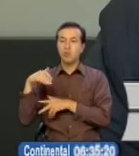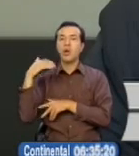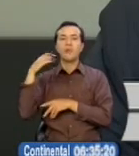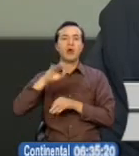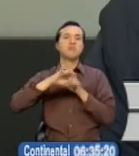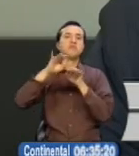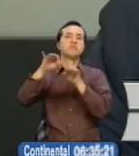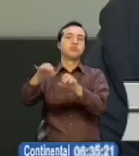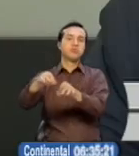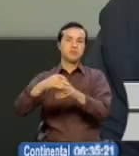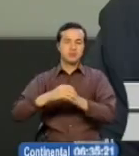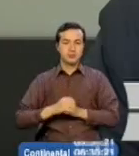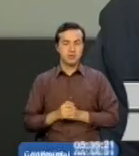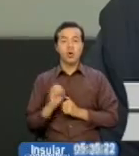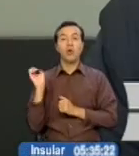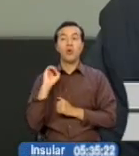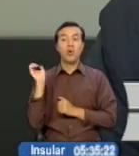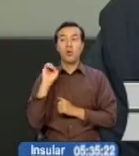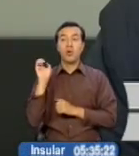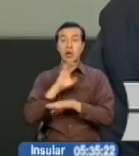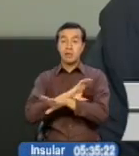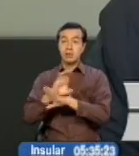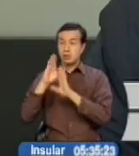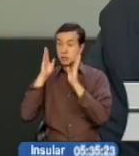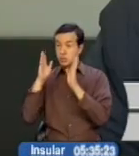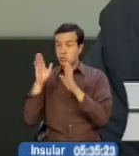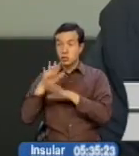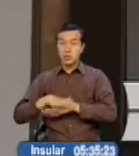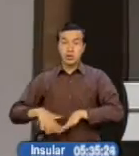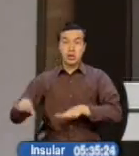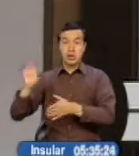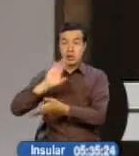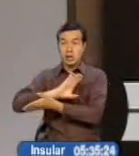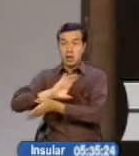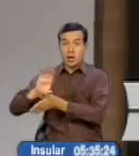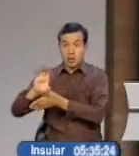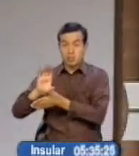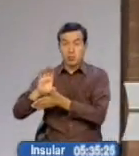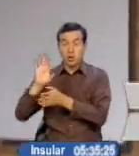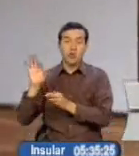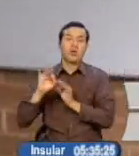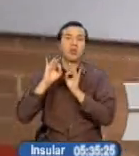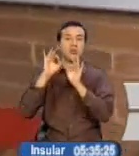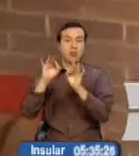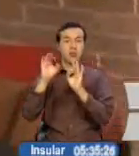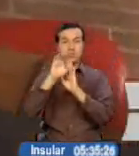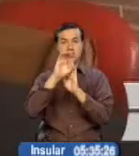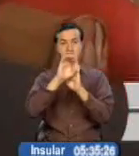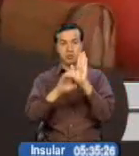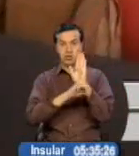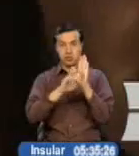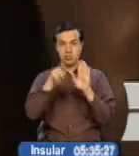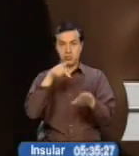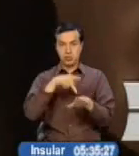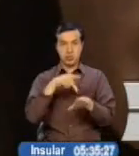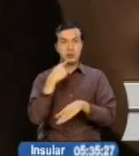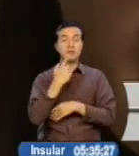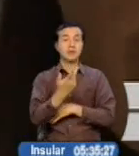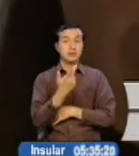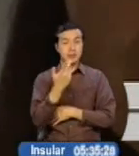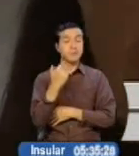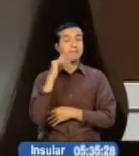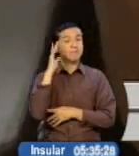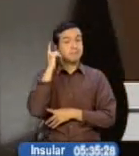sobre todo postergación de los campesinos y las áreas rurales. En lo político, la constitucionalista Vanessa Suelt ve como la opción